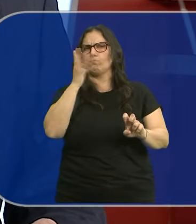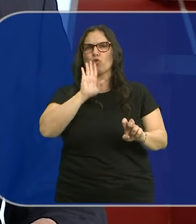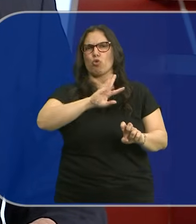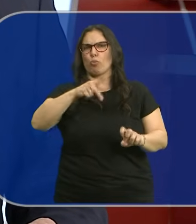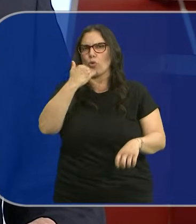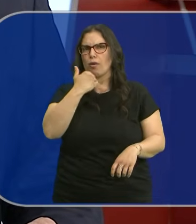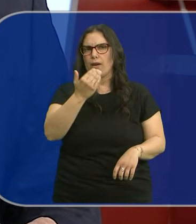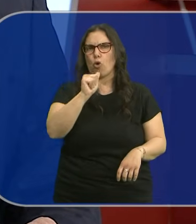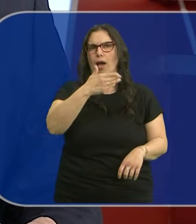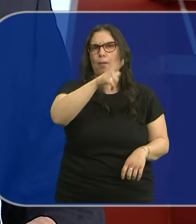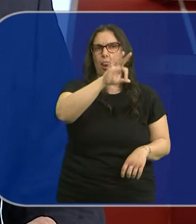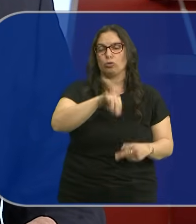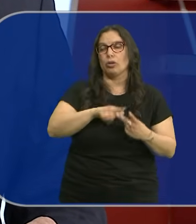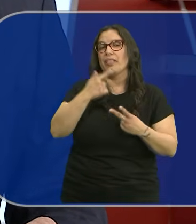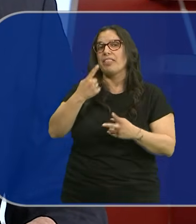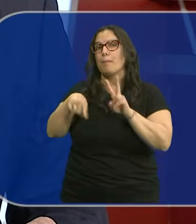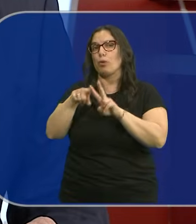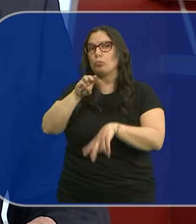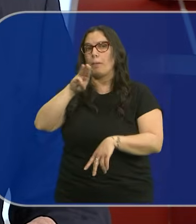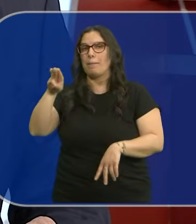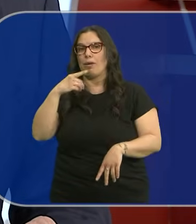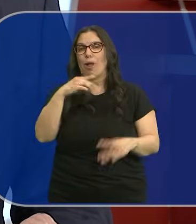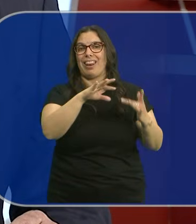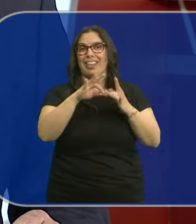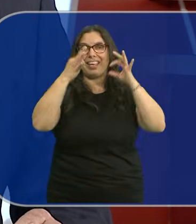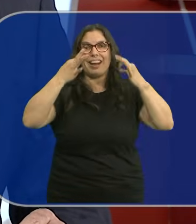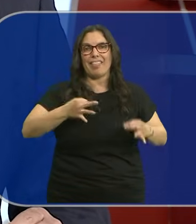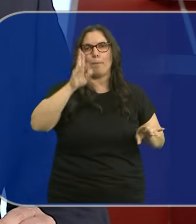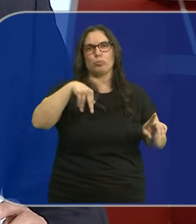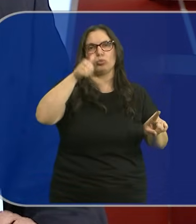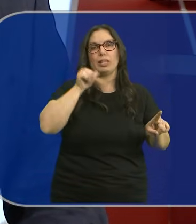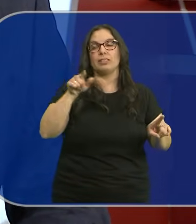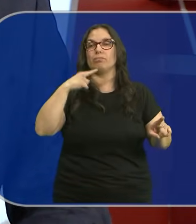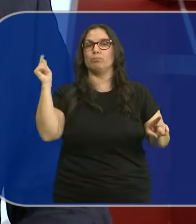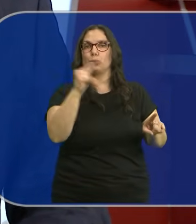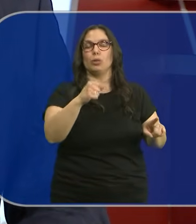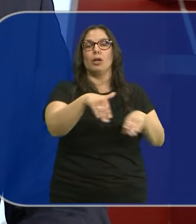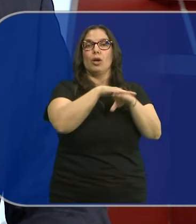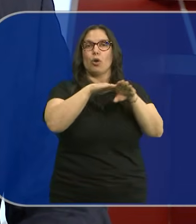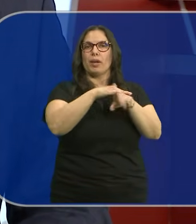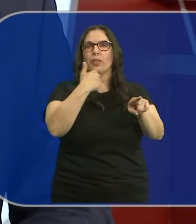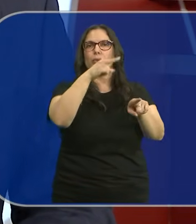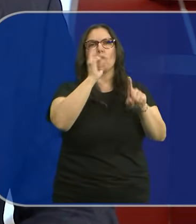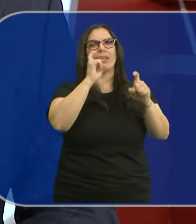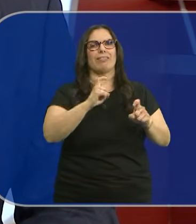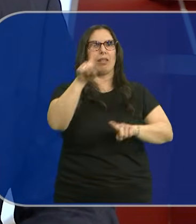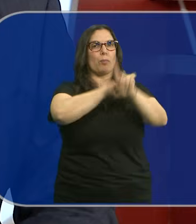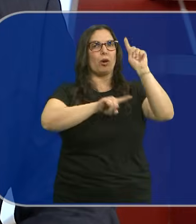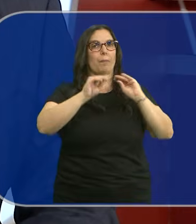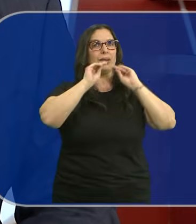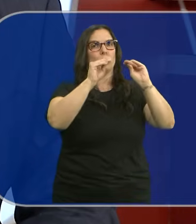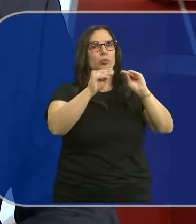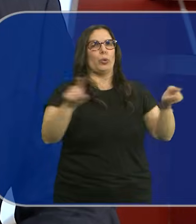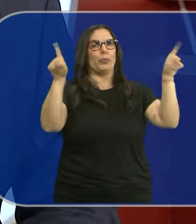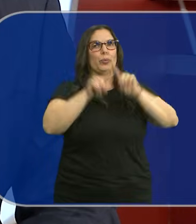de Ábalos. Para Vox y el PP, Pedro Sánchez lidera la trama. Los de Feijóo, además, acusan al Gobierno de intentar tapar sus problemas con el juicio